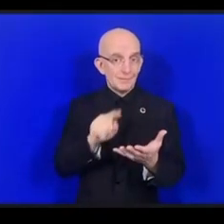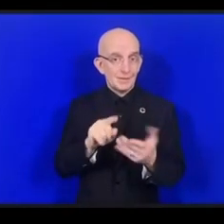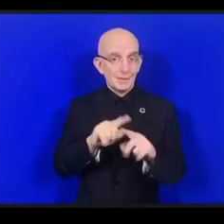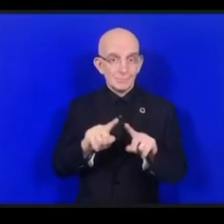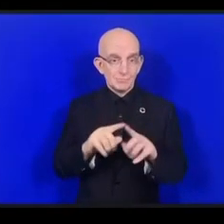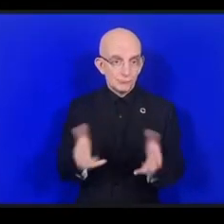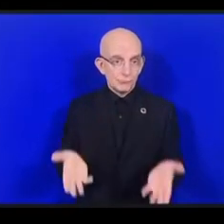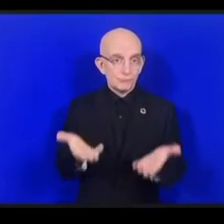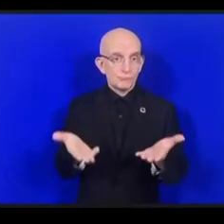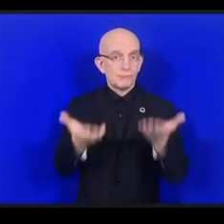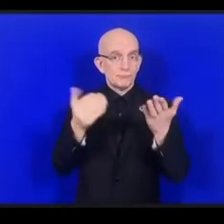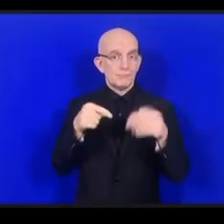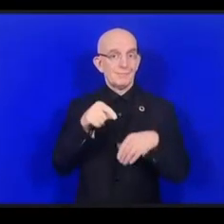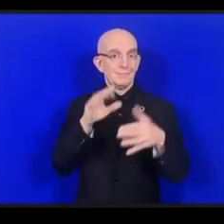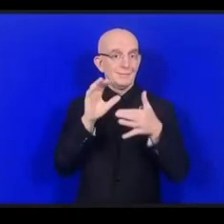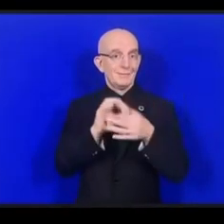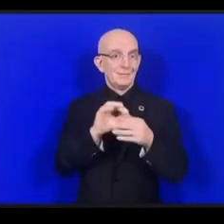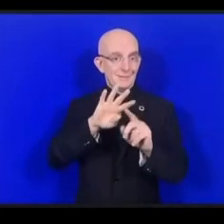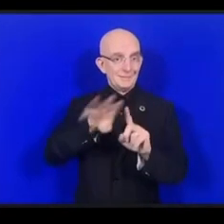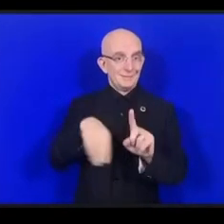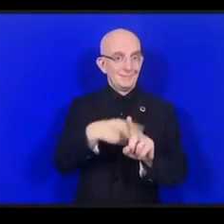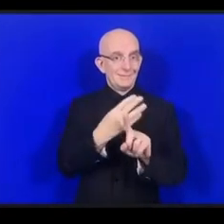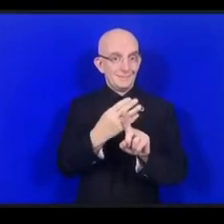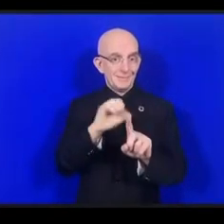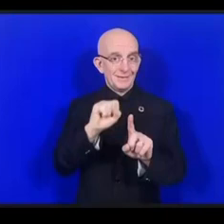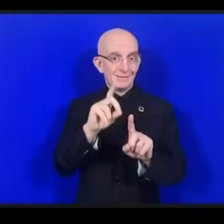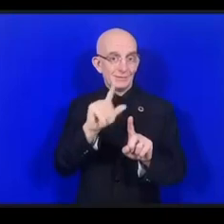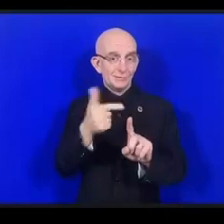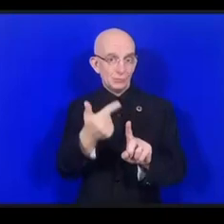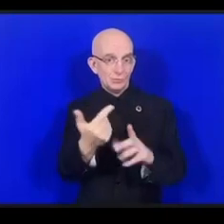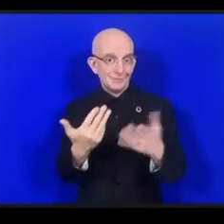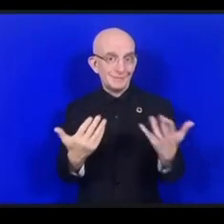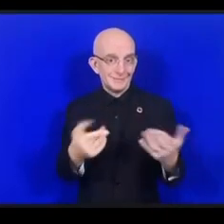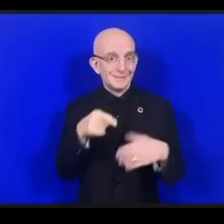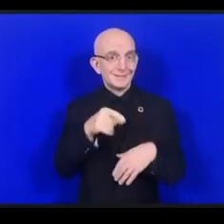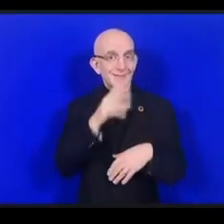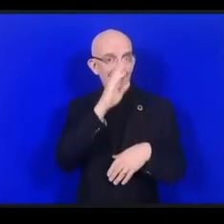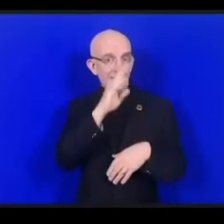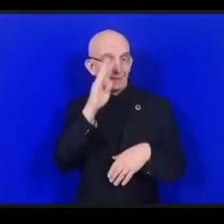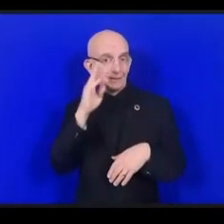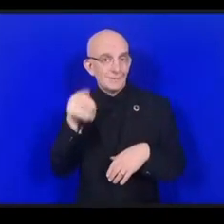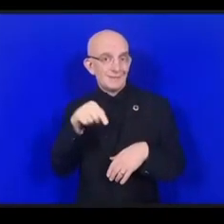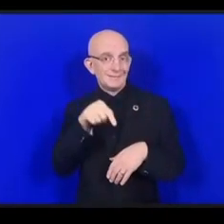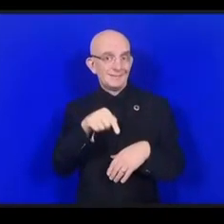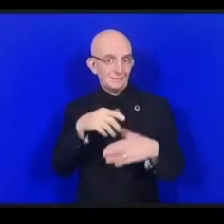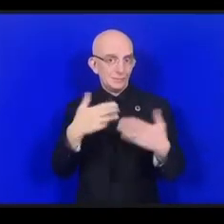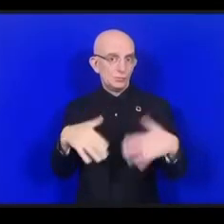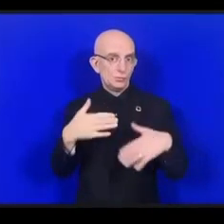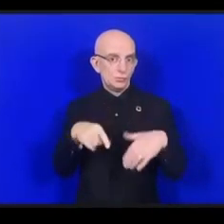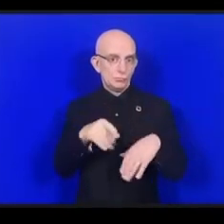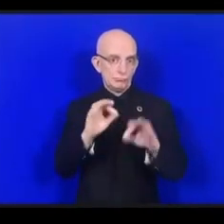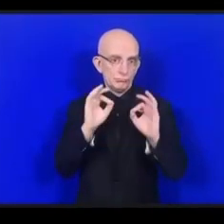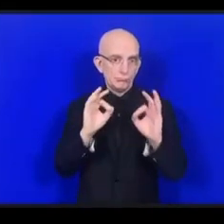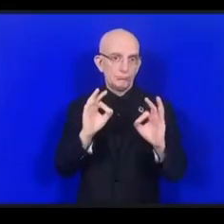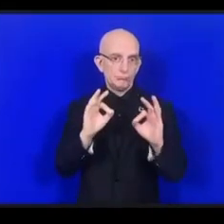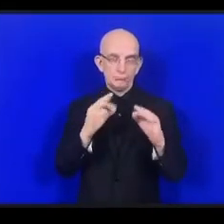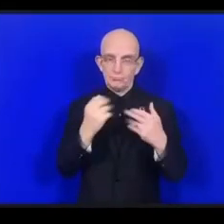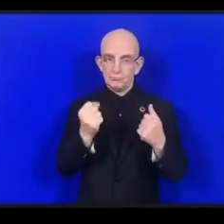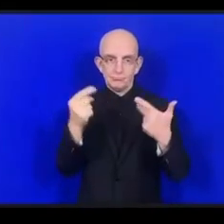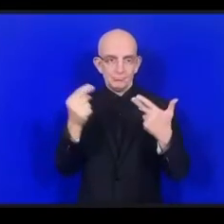odss que ha creído creado un magnífico contenido en torno a los ods no sé si lo